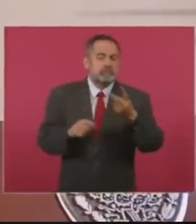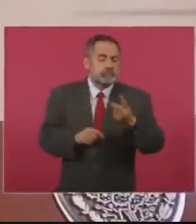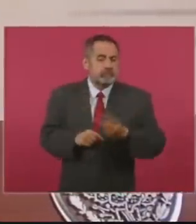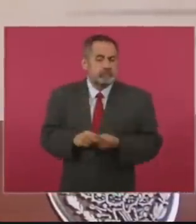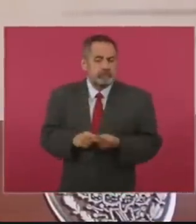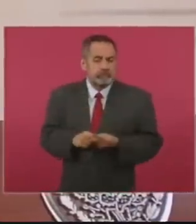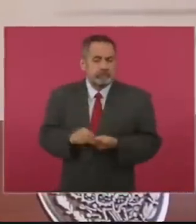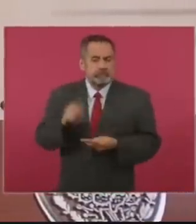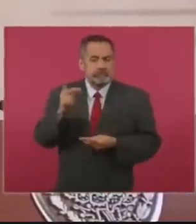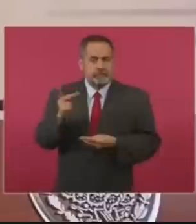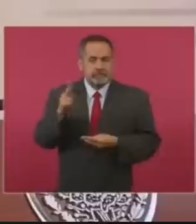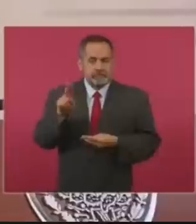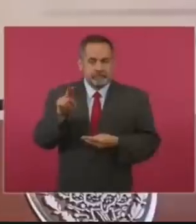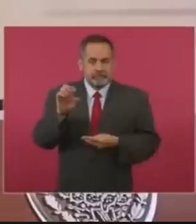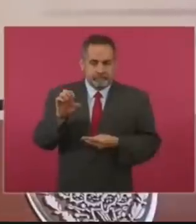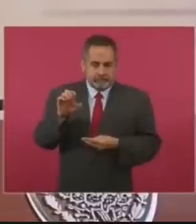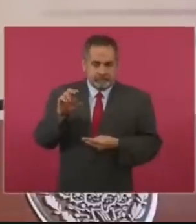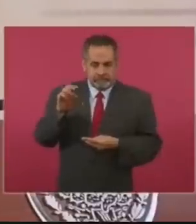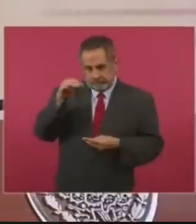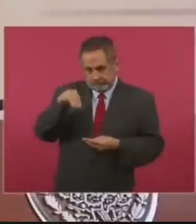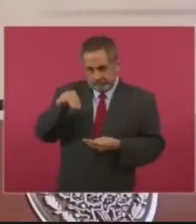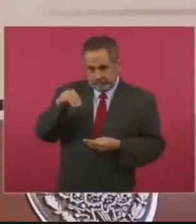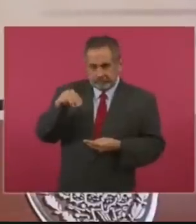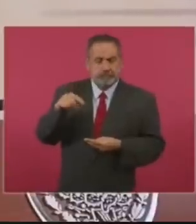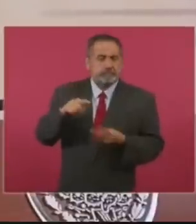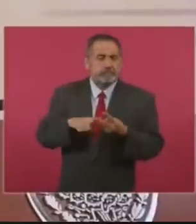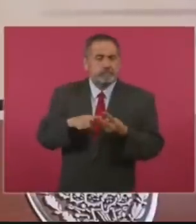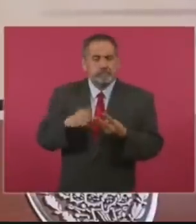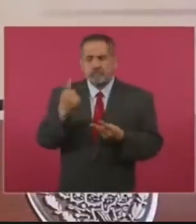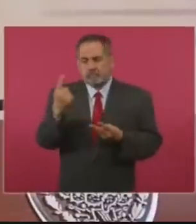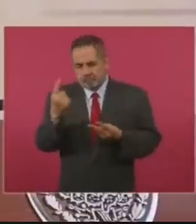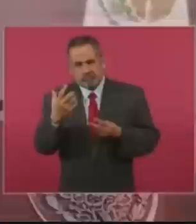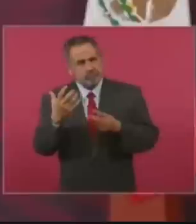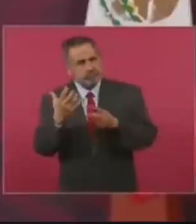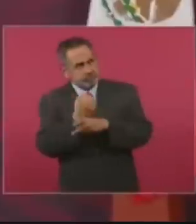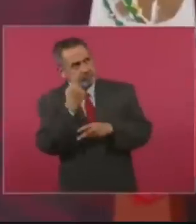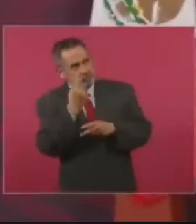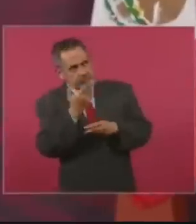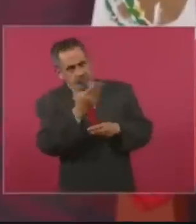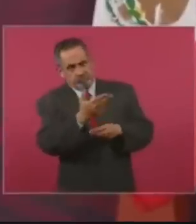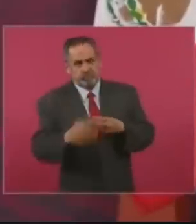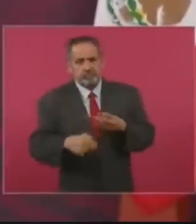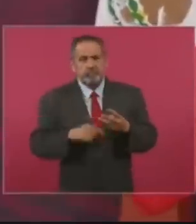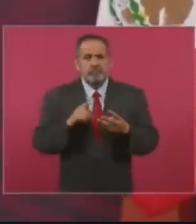el verde partido verde tiene uno